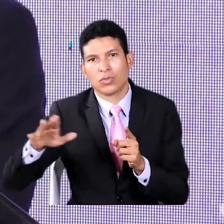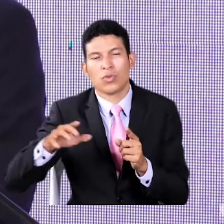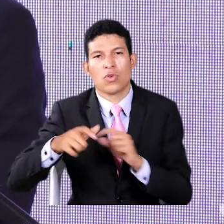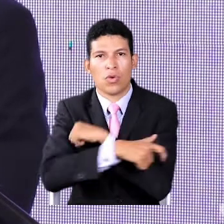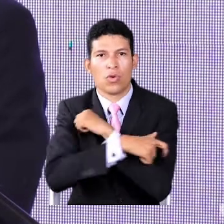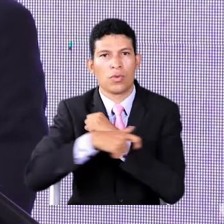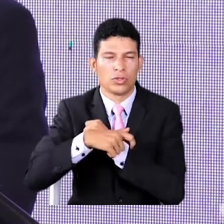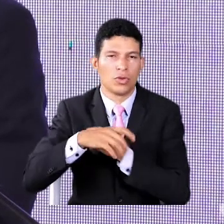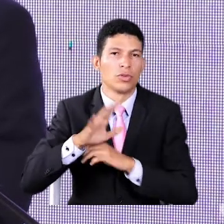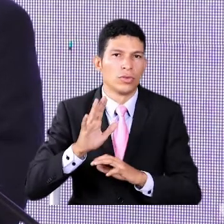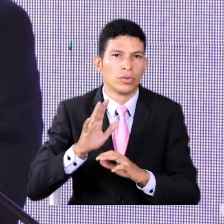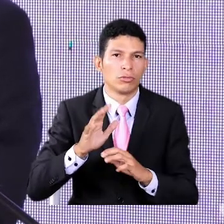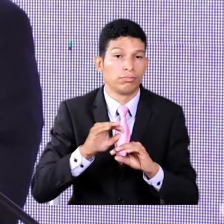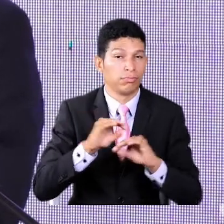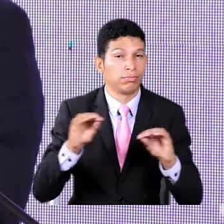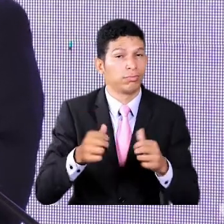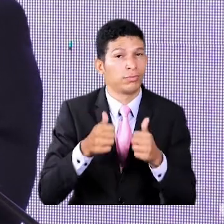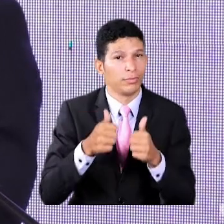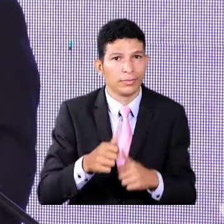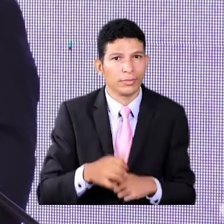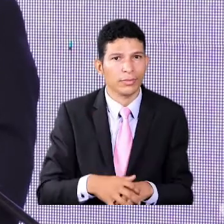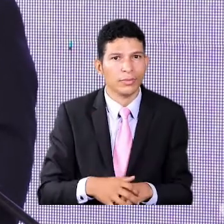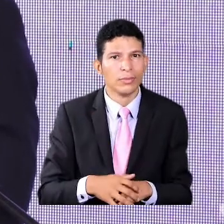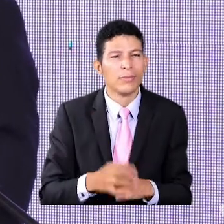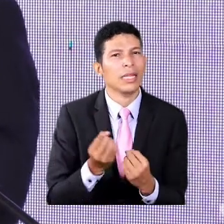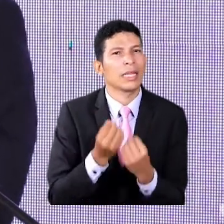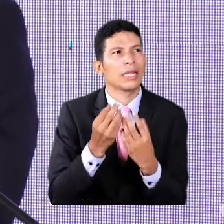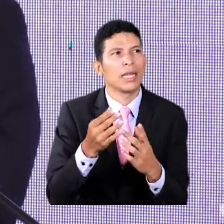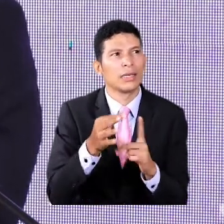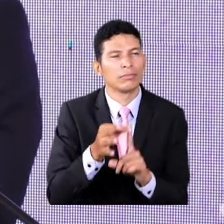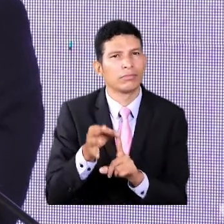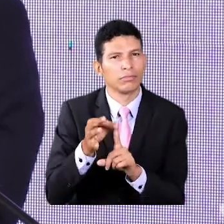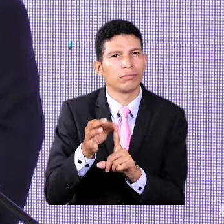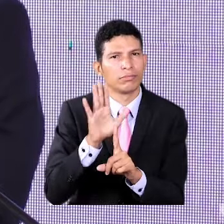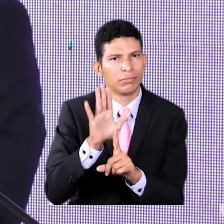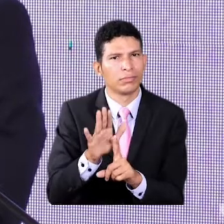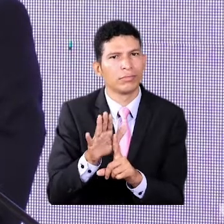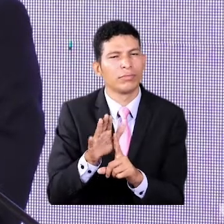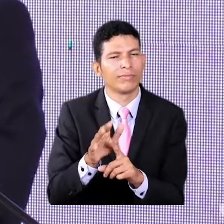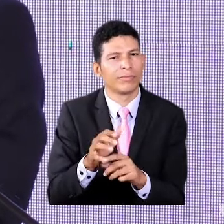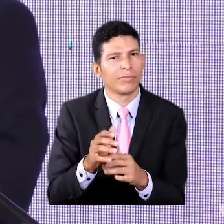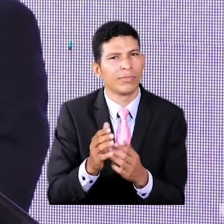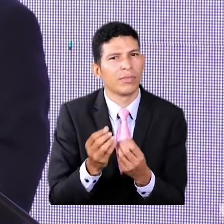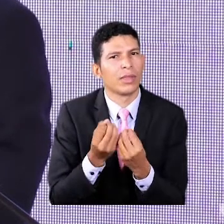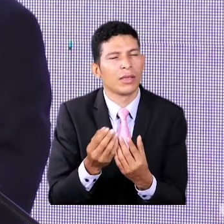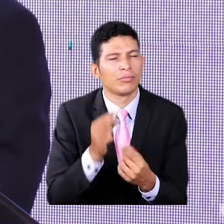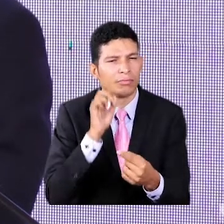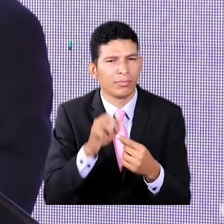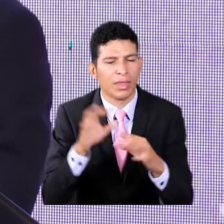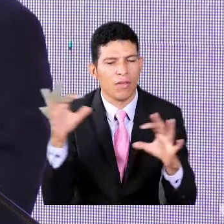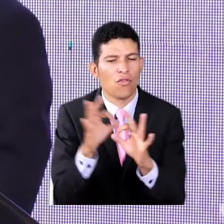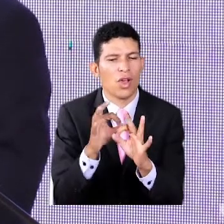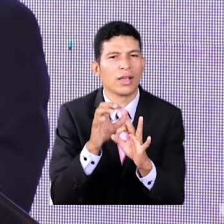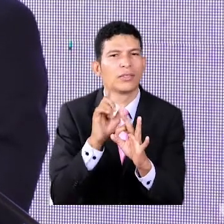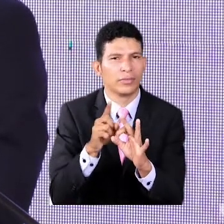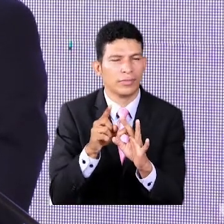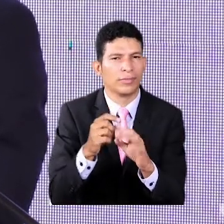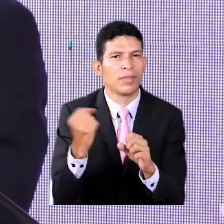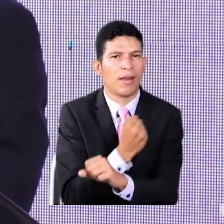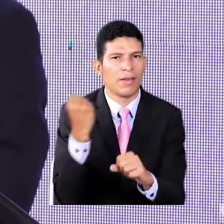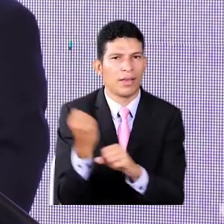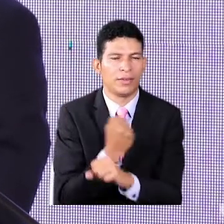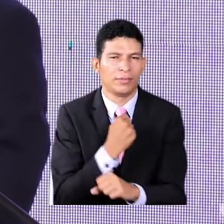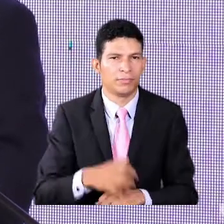buena noticia esto da un mensaje de esperanza a las víctimas que son el objeto y la razón de ser de ese trabajo